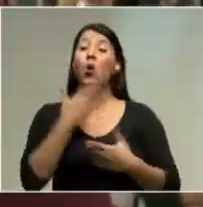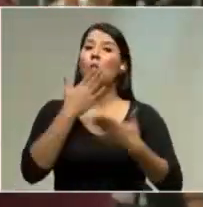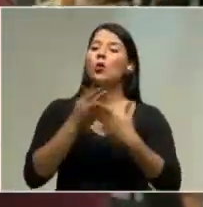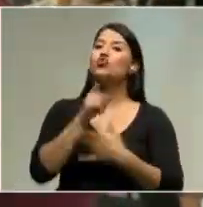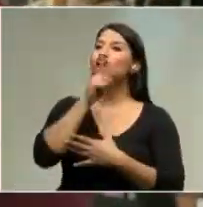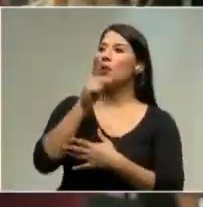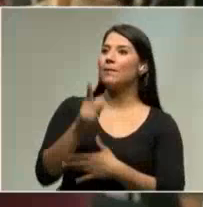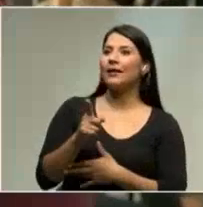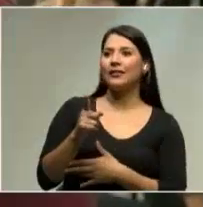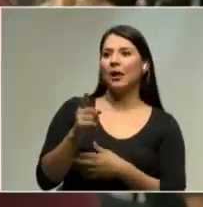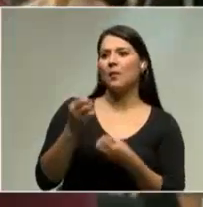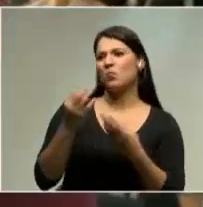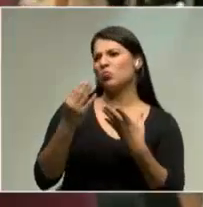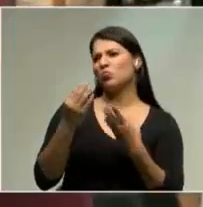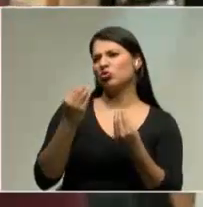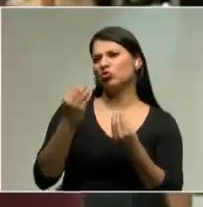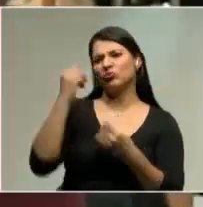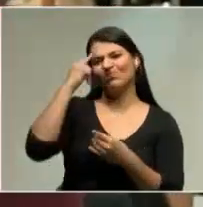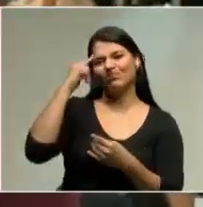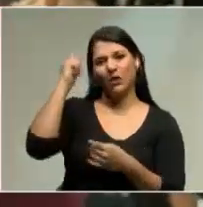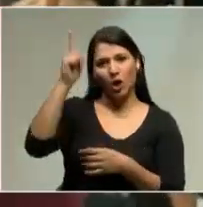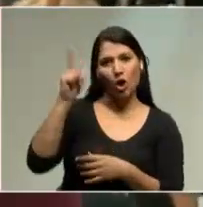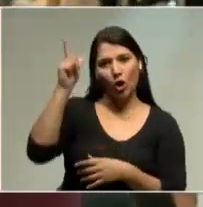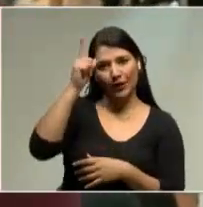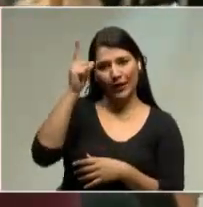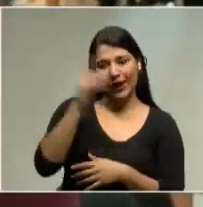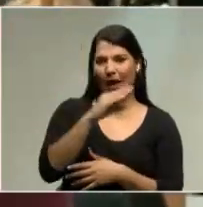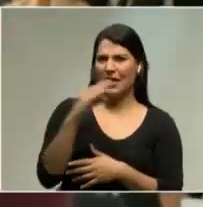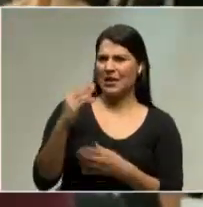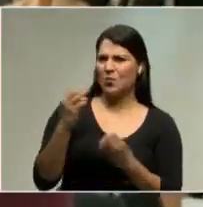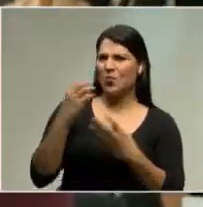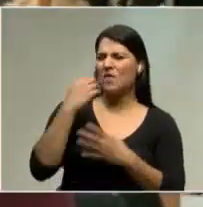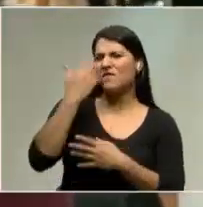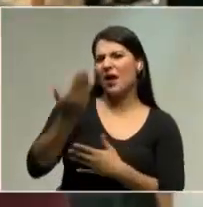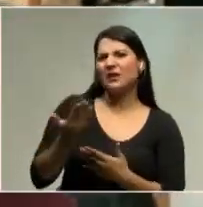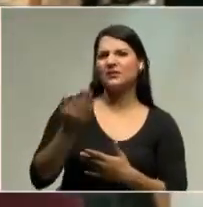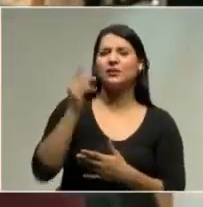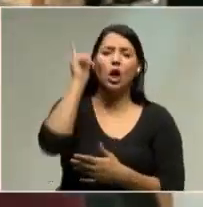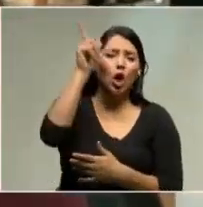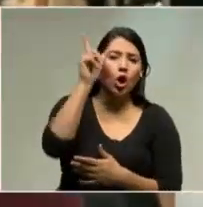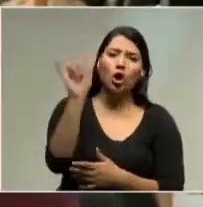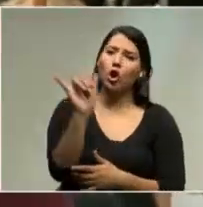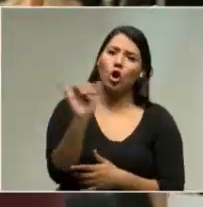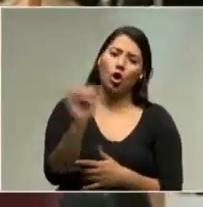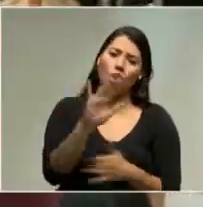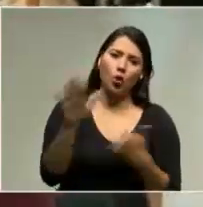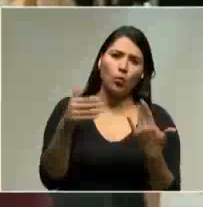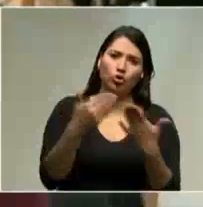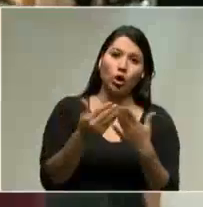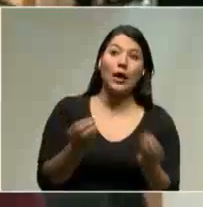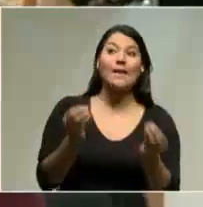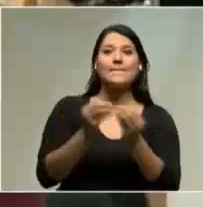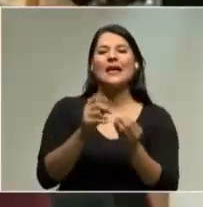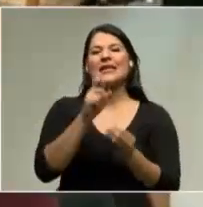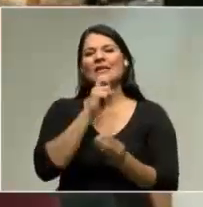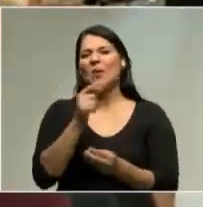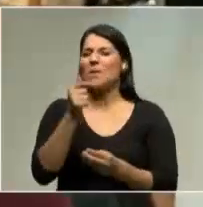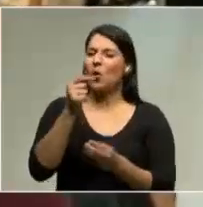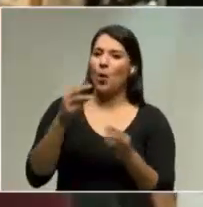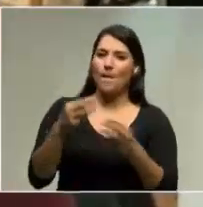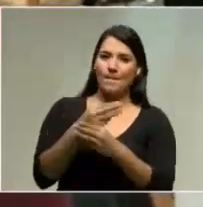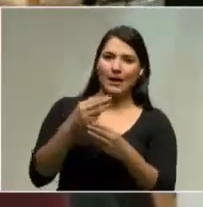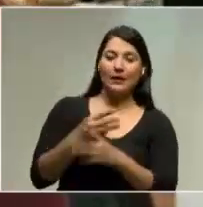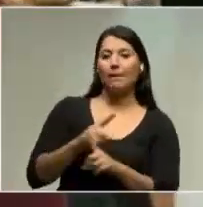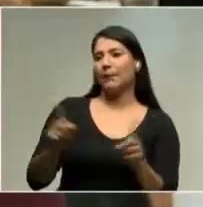verdad es mucha lógica y estaba bien fácil. Obviamente, como todo, el que más me costó fue un poquitillo y mate,